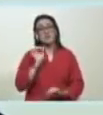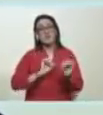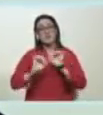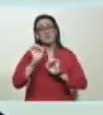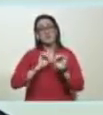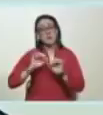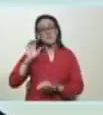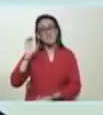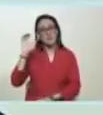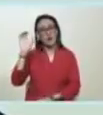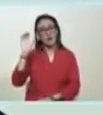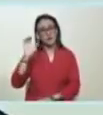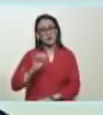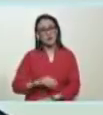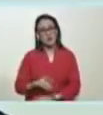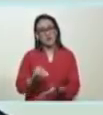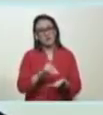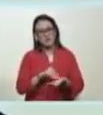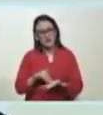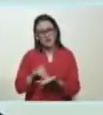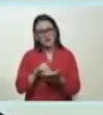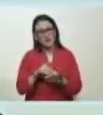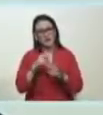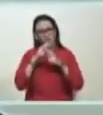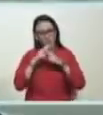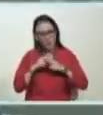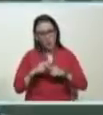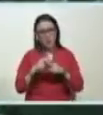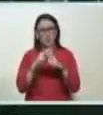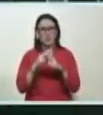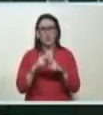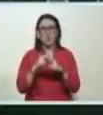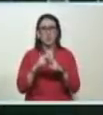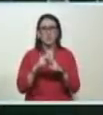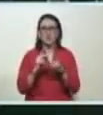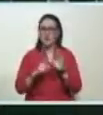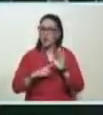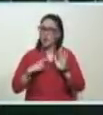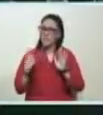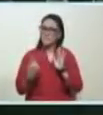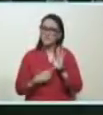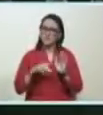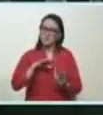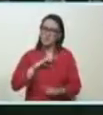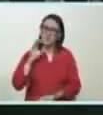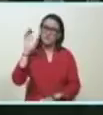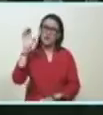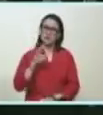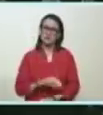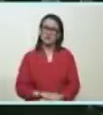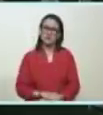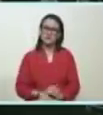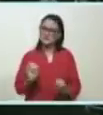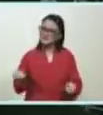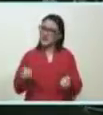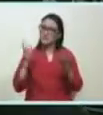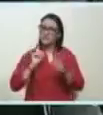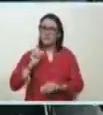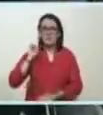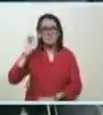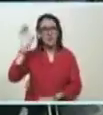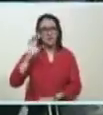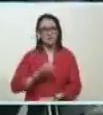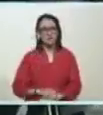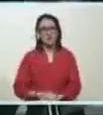la patria, su dignidad, su honor, su soberanía, su integridad y salvar la patria.